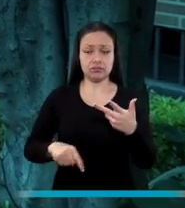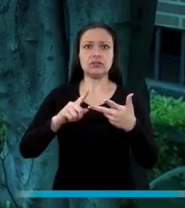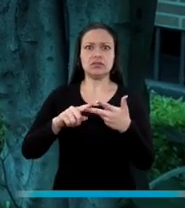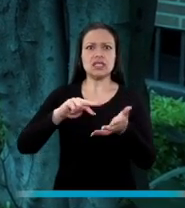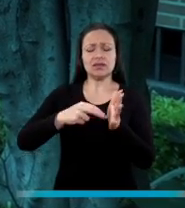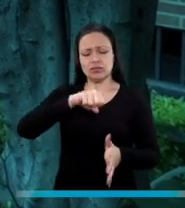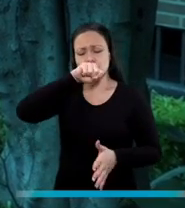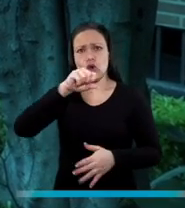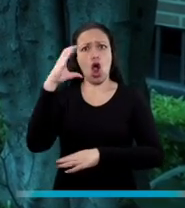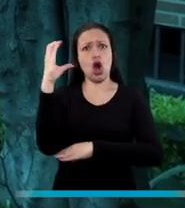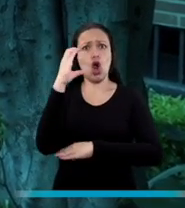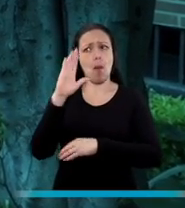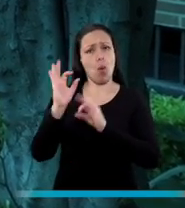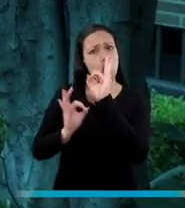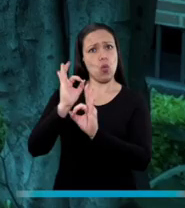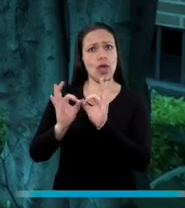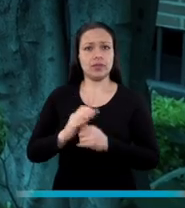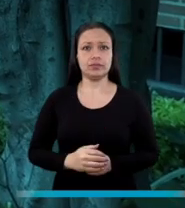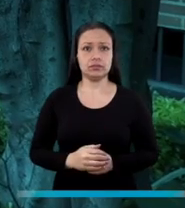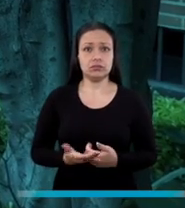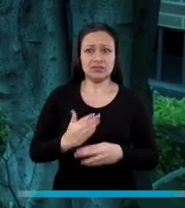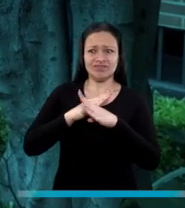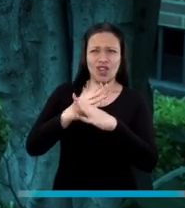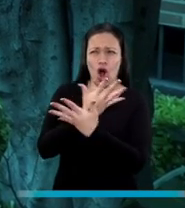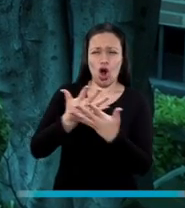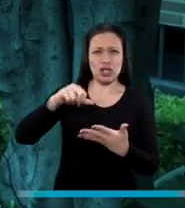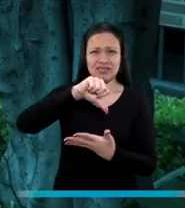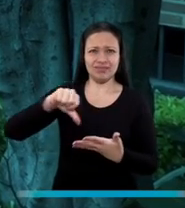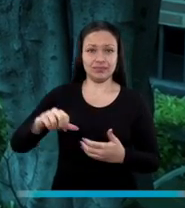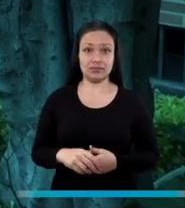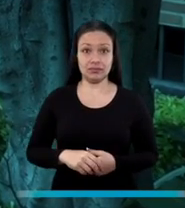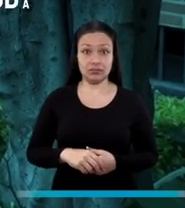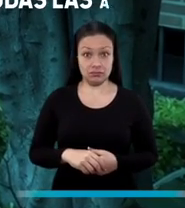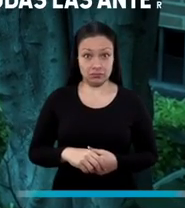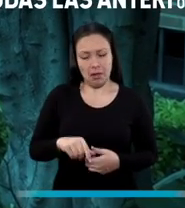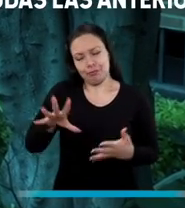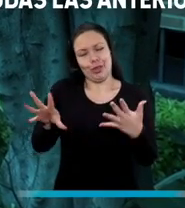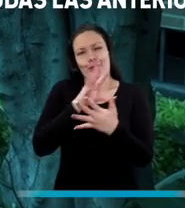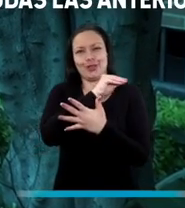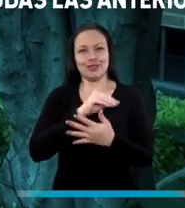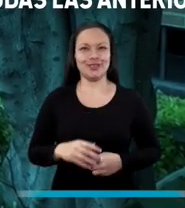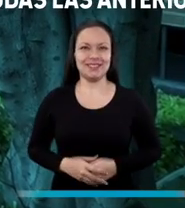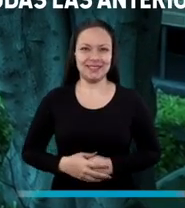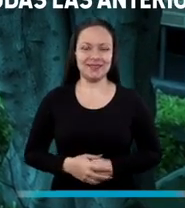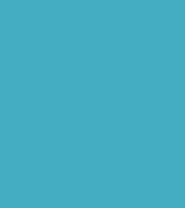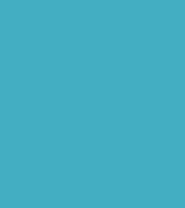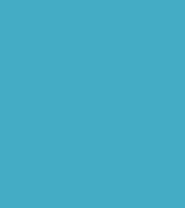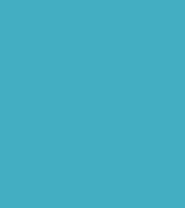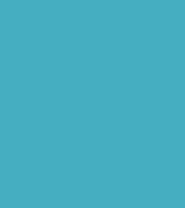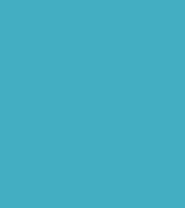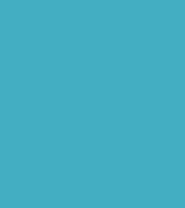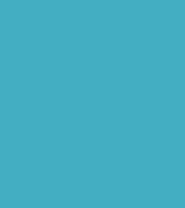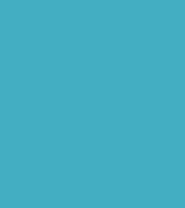C. Preservar el patrimonio. D. Evitar muchos males. E. Todas las anteriores.